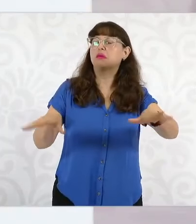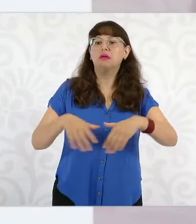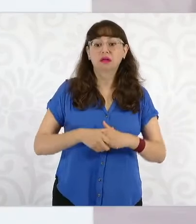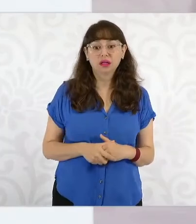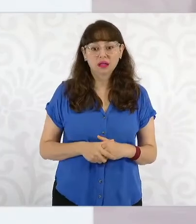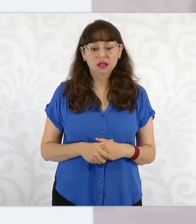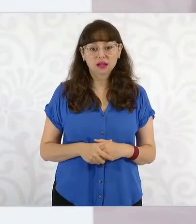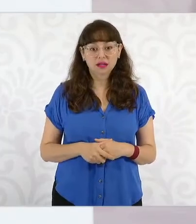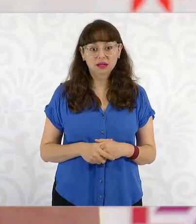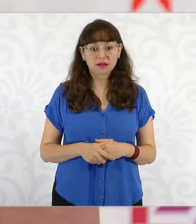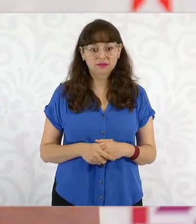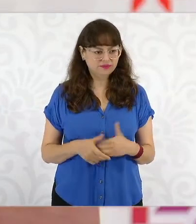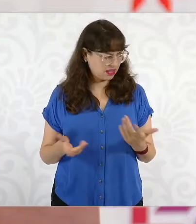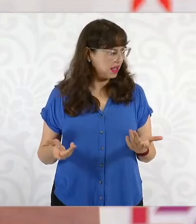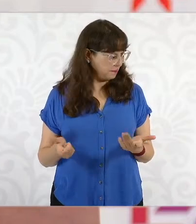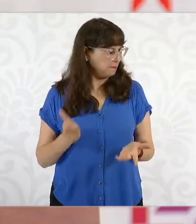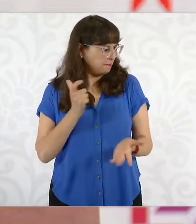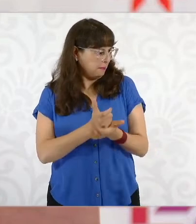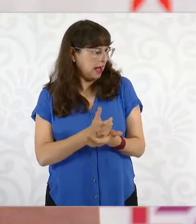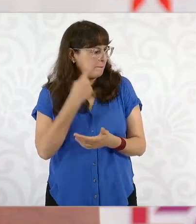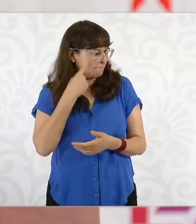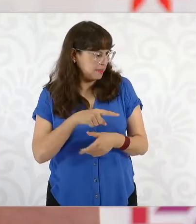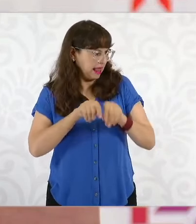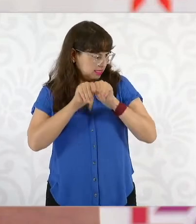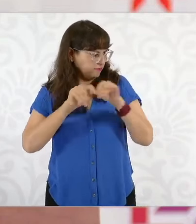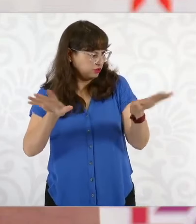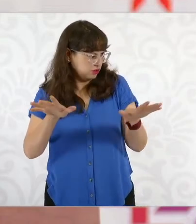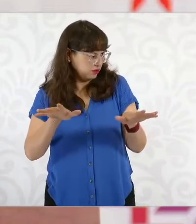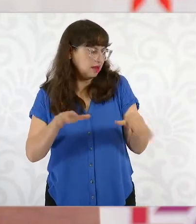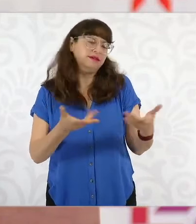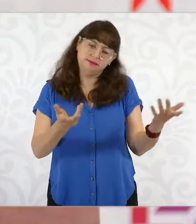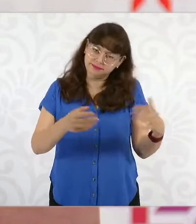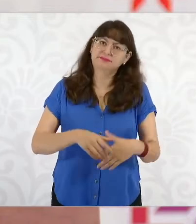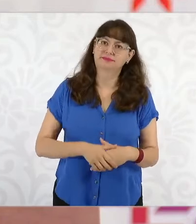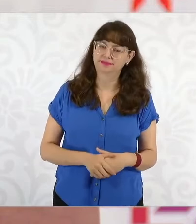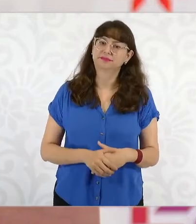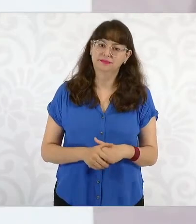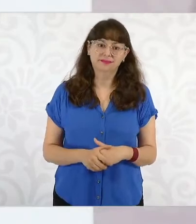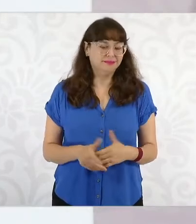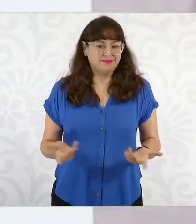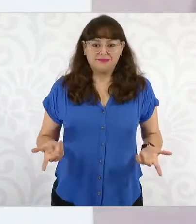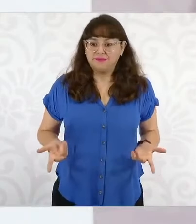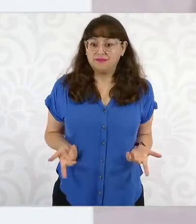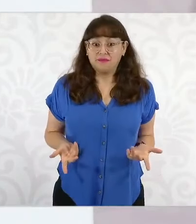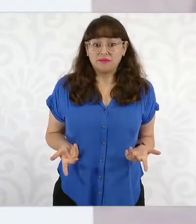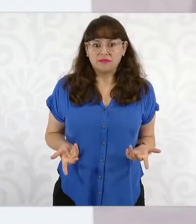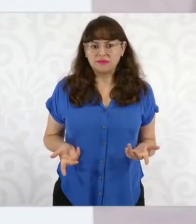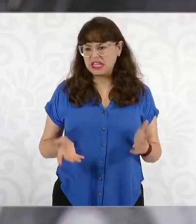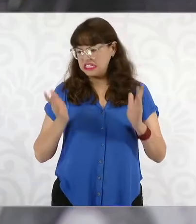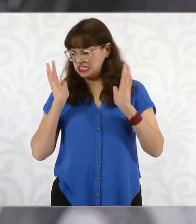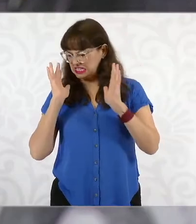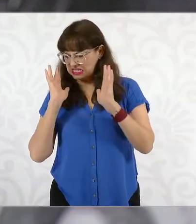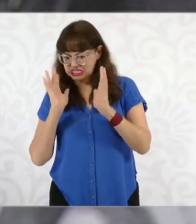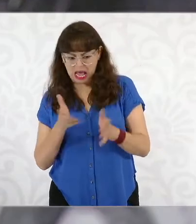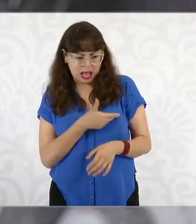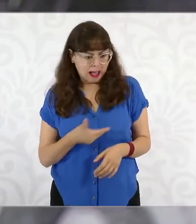No, pues, bueno, sí les pagan, ¿verdad? Los medios. Pero, o sea, es de verdad que ya hay conflicto entre